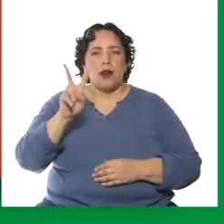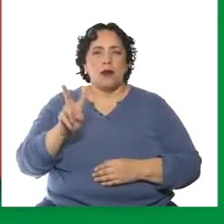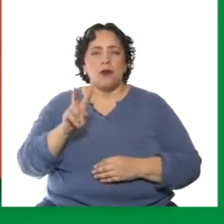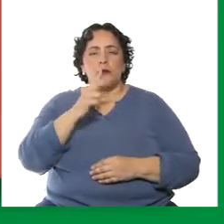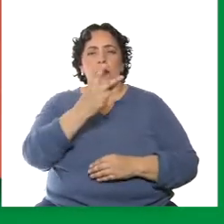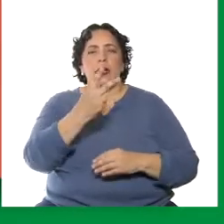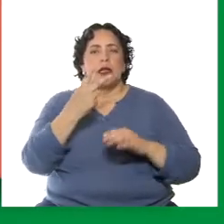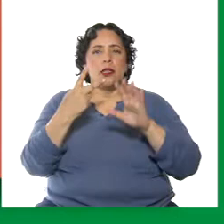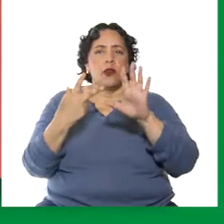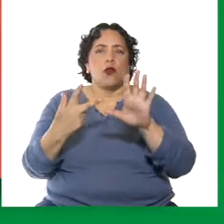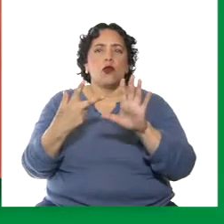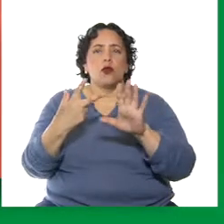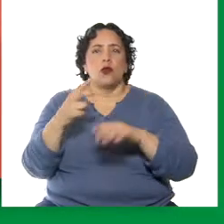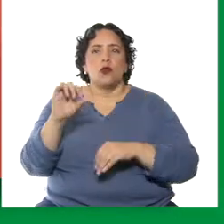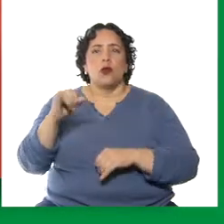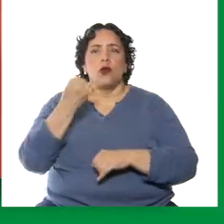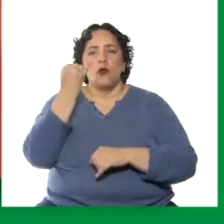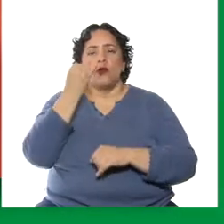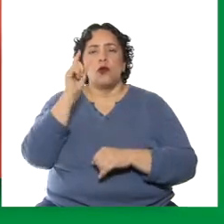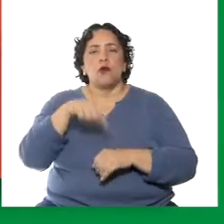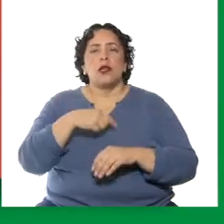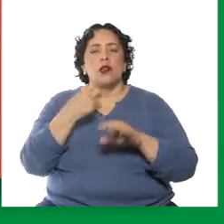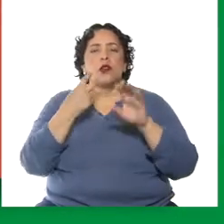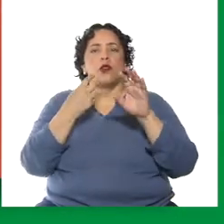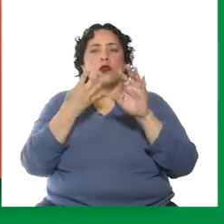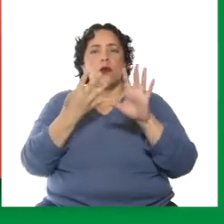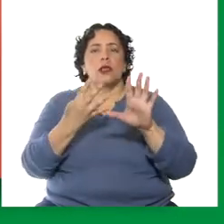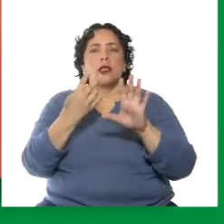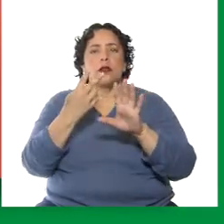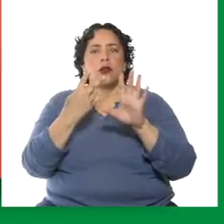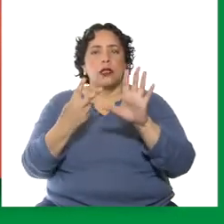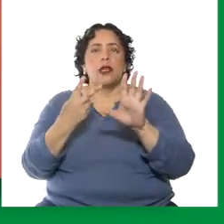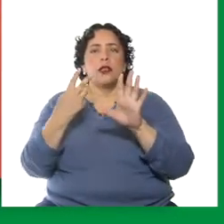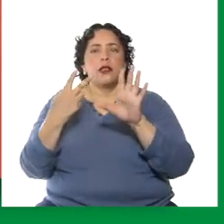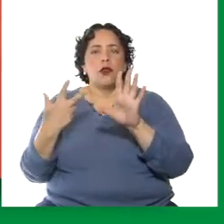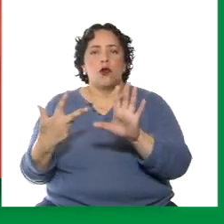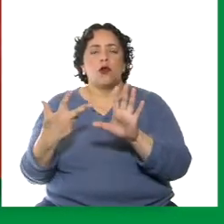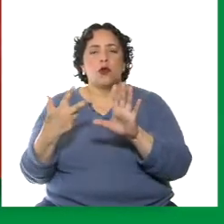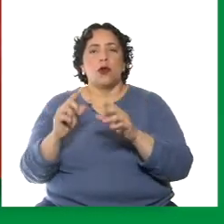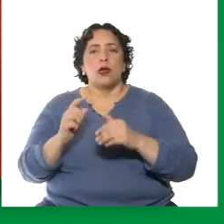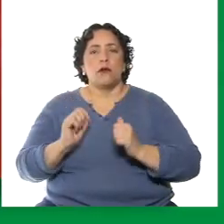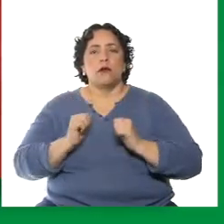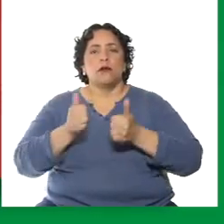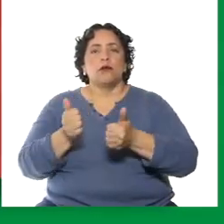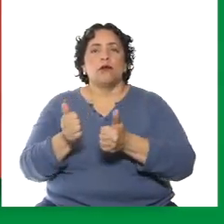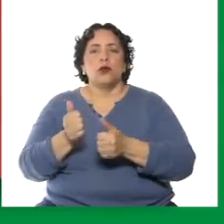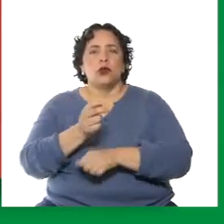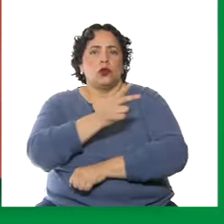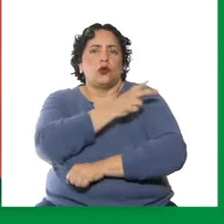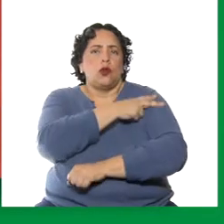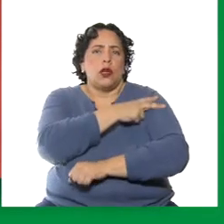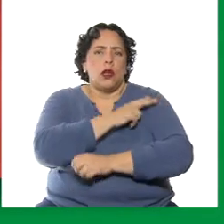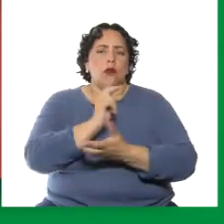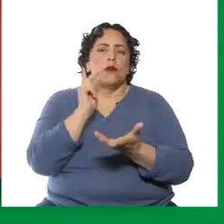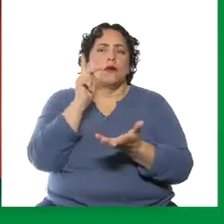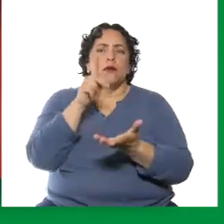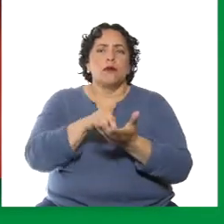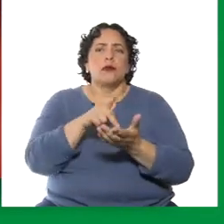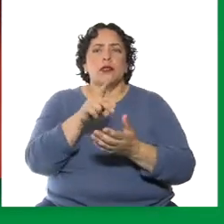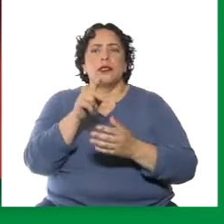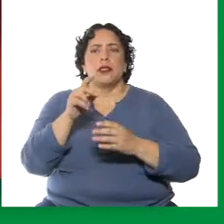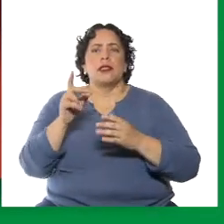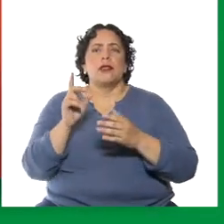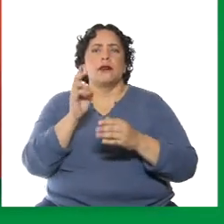28 de junio de 1798. Muy joven se incorporó con el rango de soldado al ejército del general Santiago